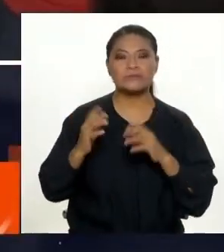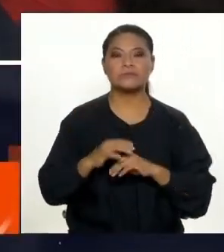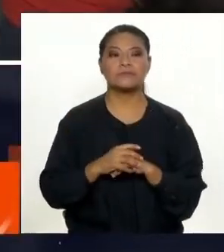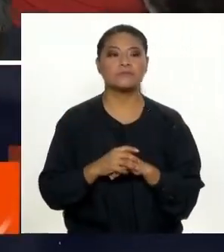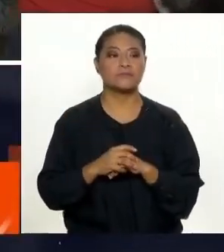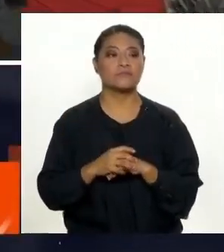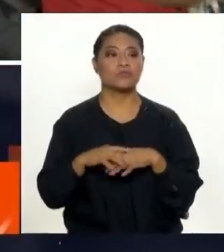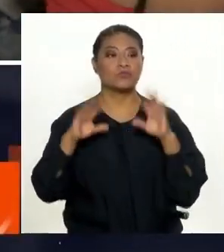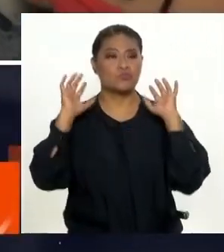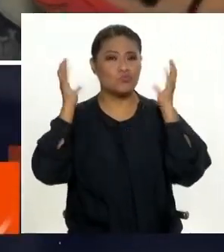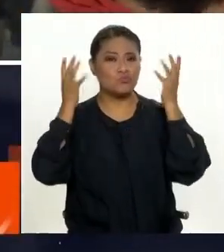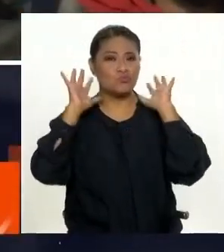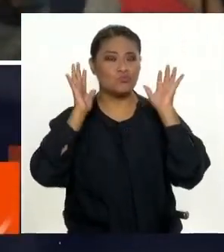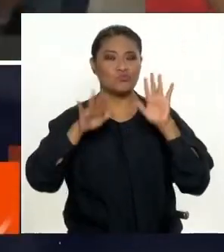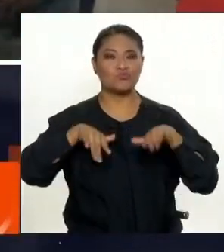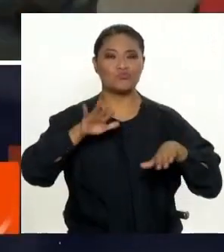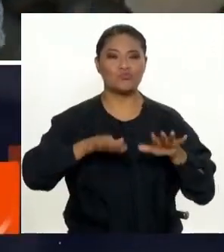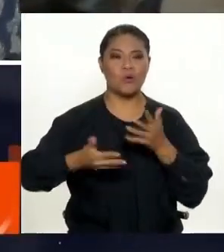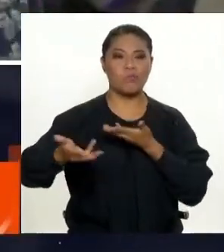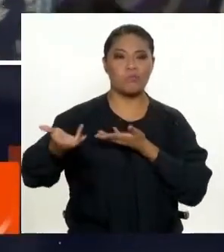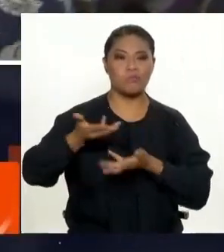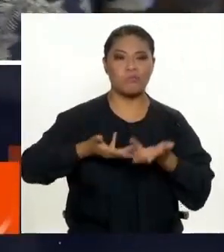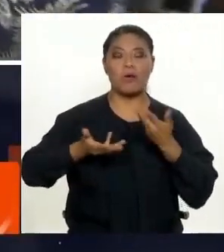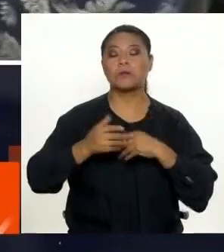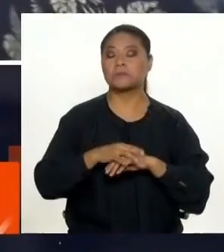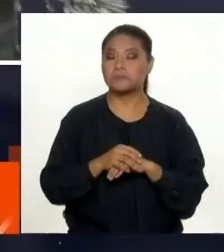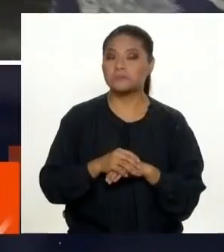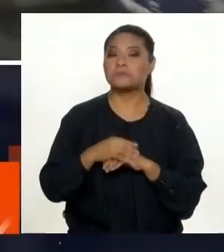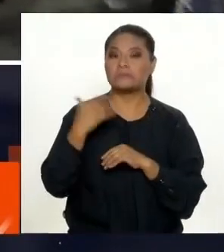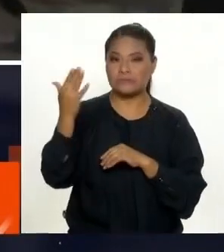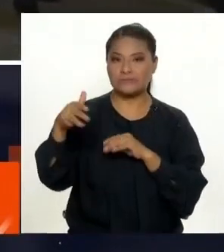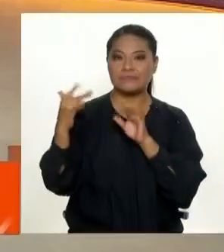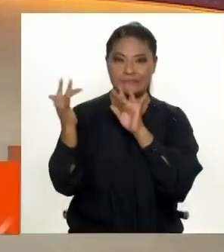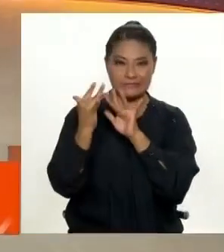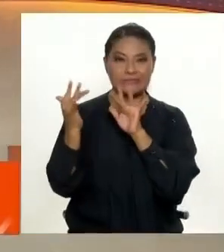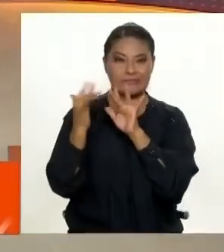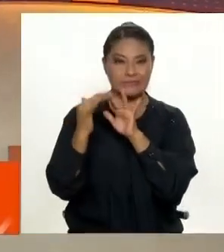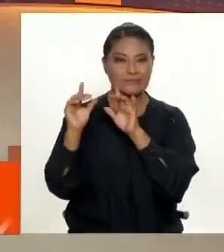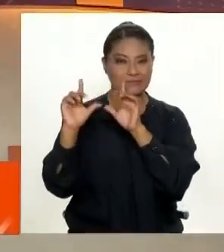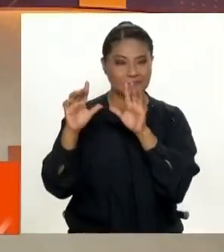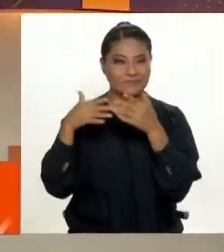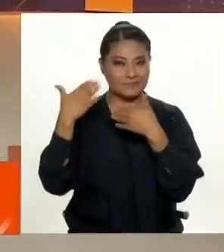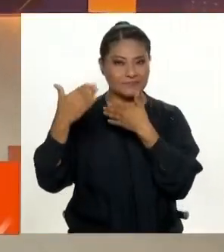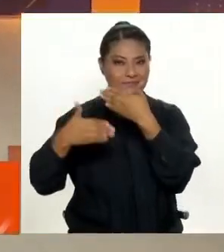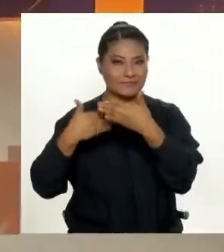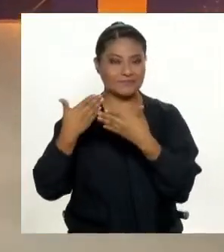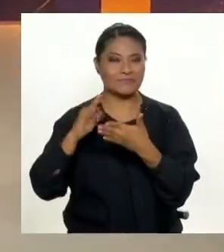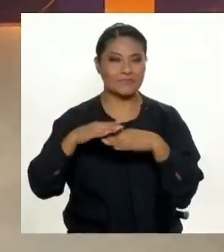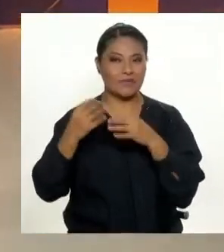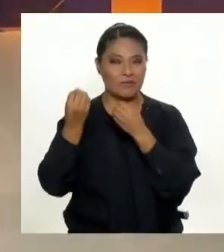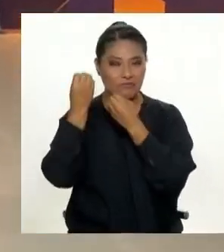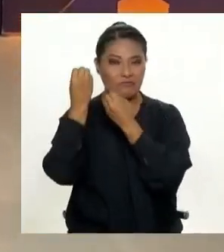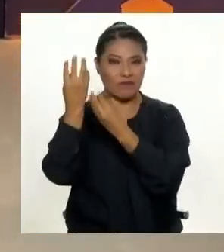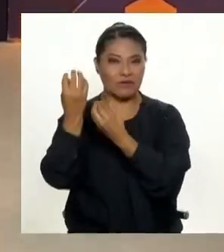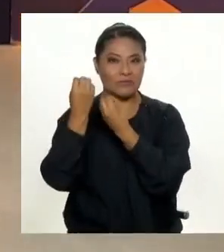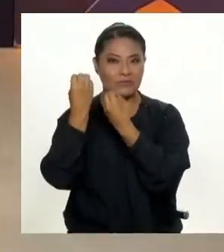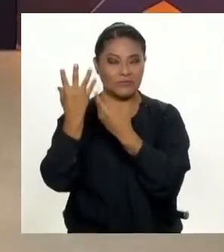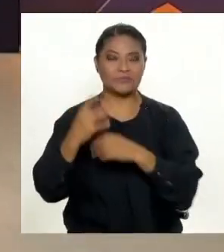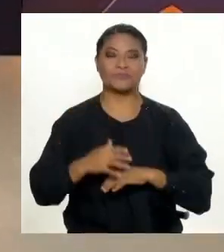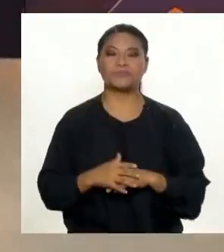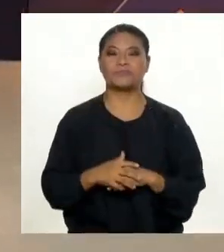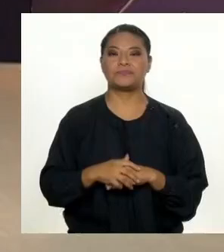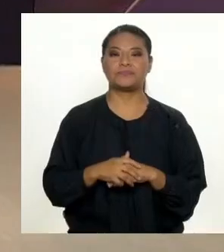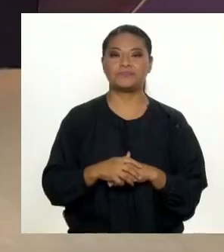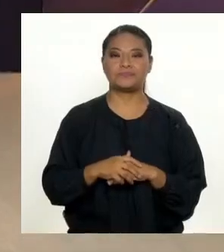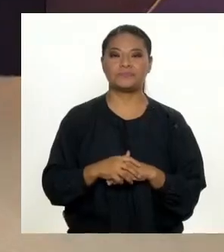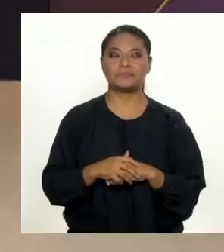El baile del yunto, toda la alegría y la vemos, así que vamos a estar súper pendientes con mucha más información y mucho más baile. Pero lo que